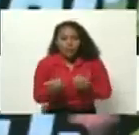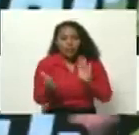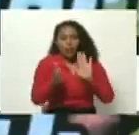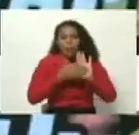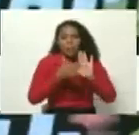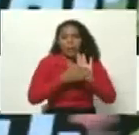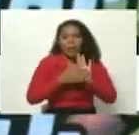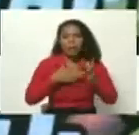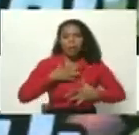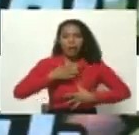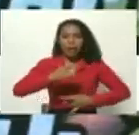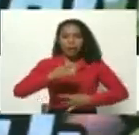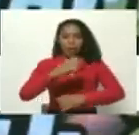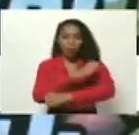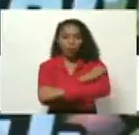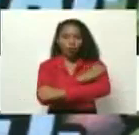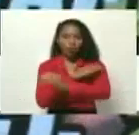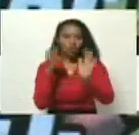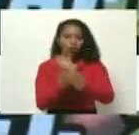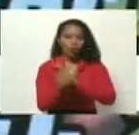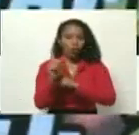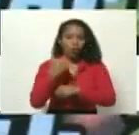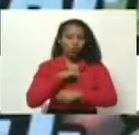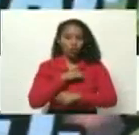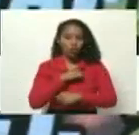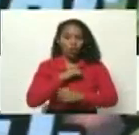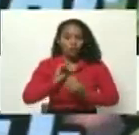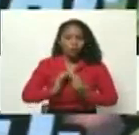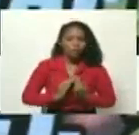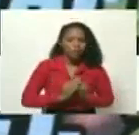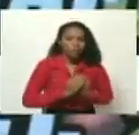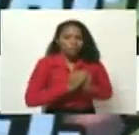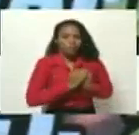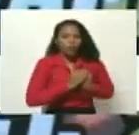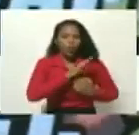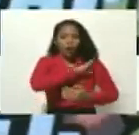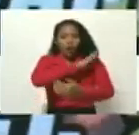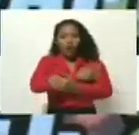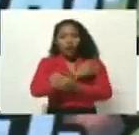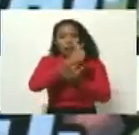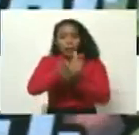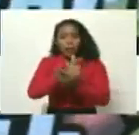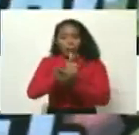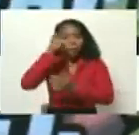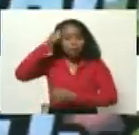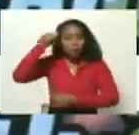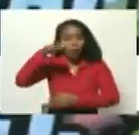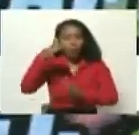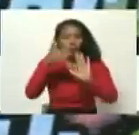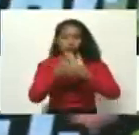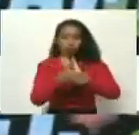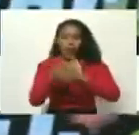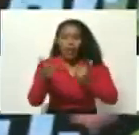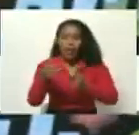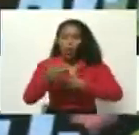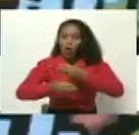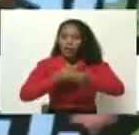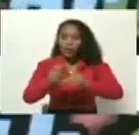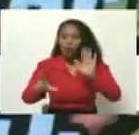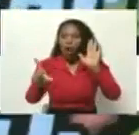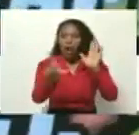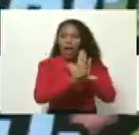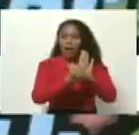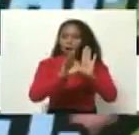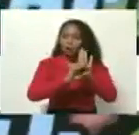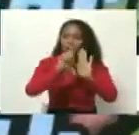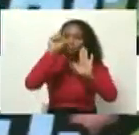una oligarquía. Y por eso nosotros recogimos el sentimiento de una Fuerza Armada que es un pueblo, y lo hicimos en una ley